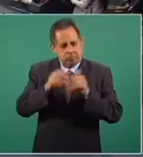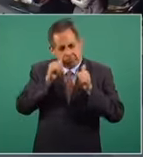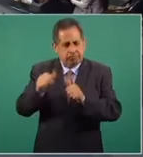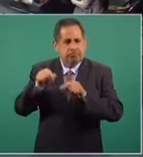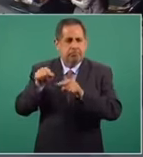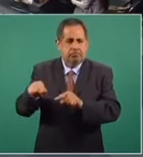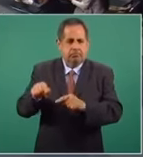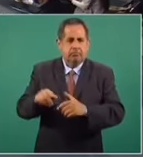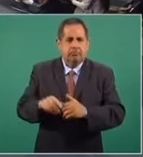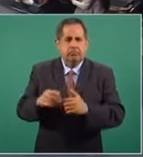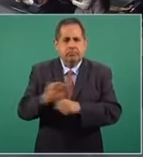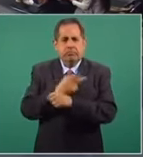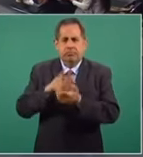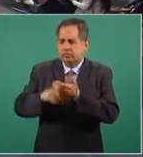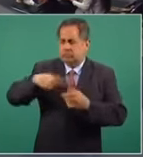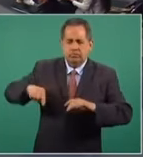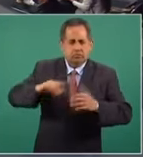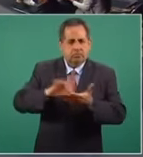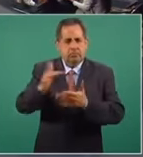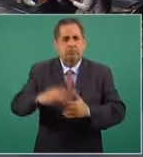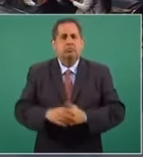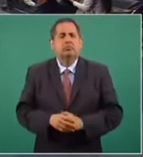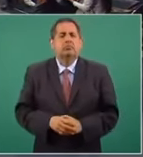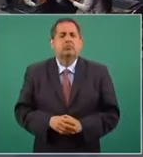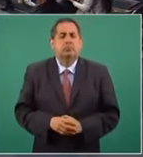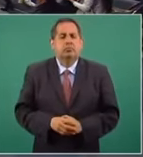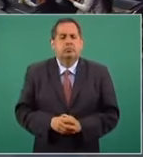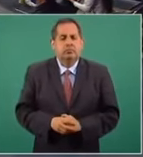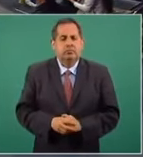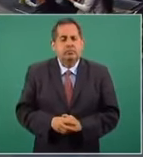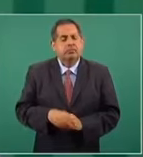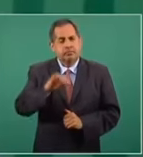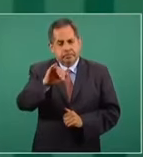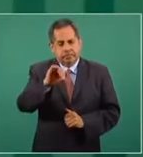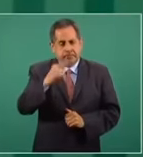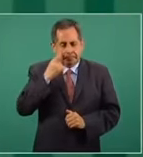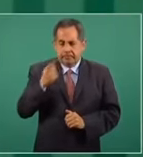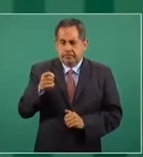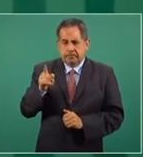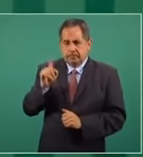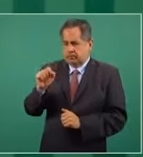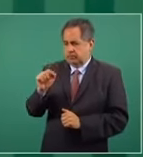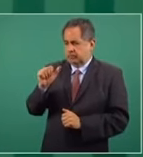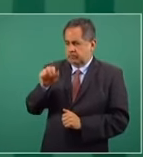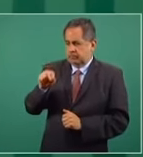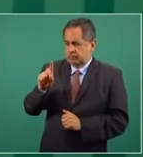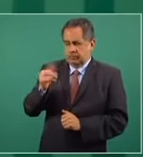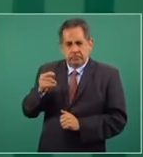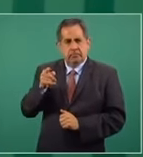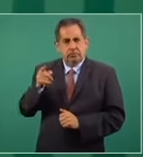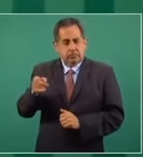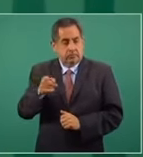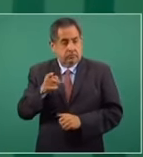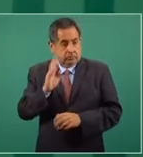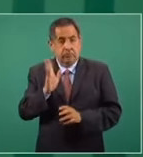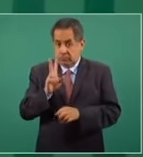de la situación, sí, que padece el gremio. Gracias. Estamos muy pendientes de lo de Sandy. Tiene la protección,